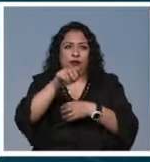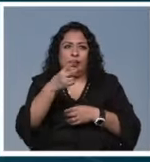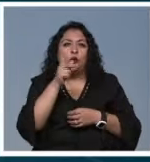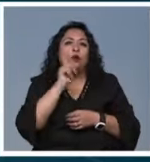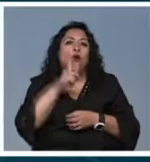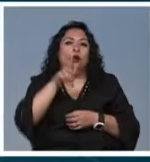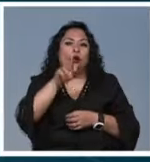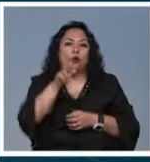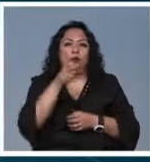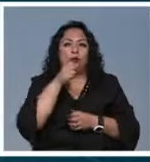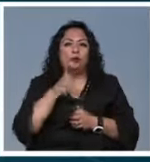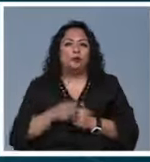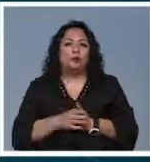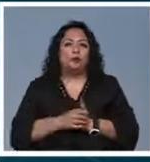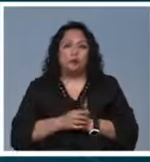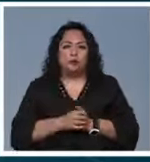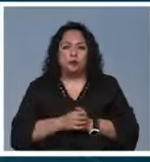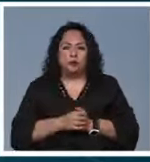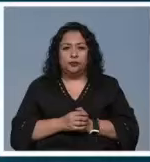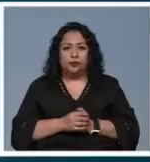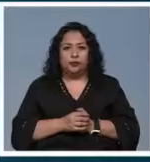Rivera.